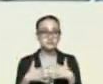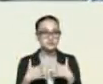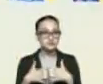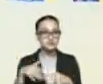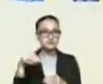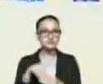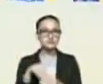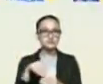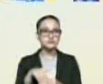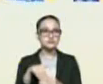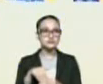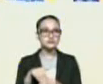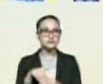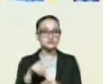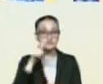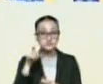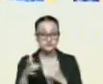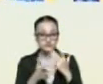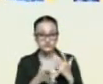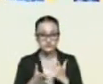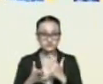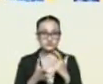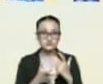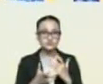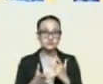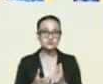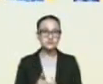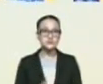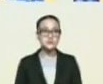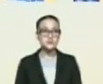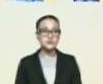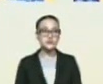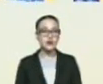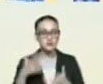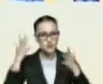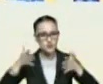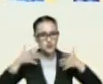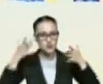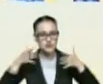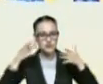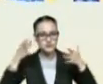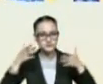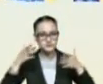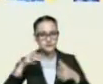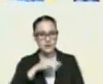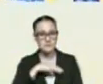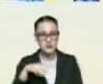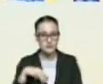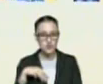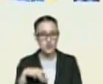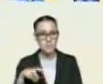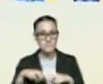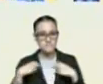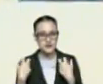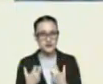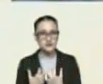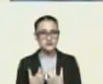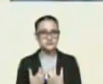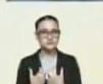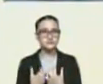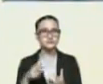de votación, lo que es el personal técnico, lo que fue la capacitación de los miembros de mesa y lo que